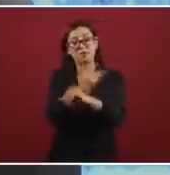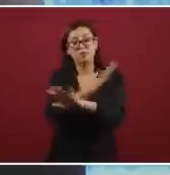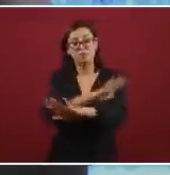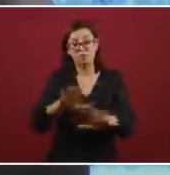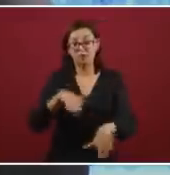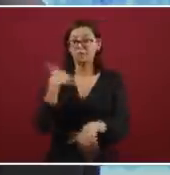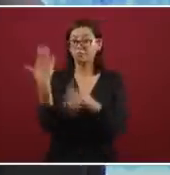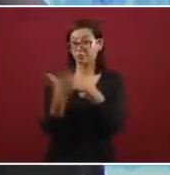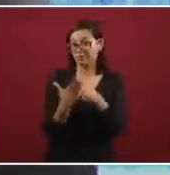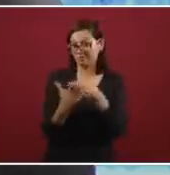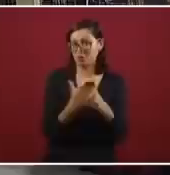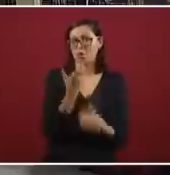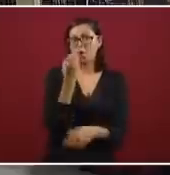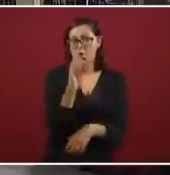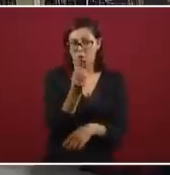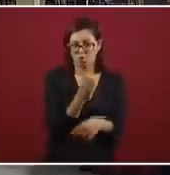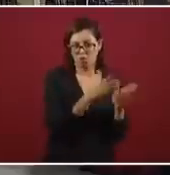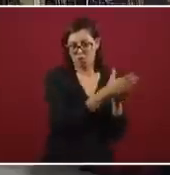en los primeros días de octubre